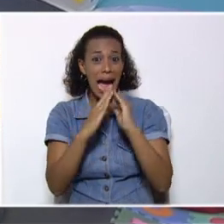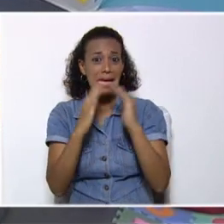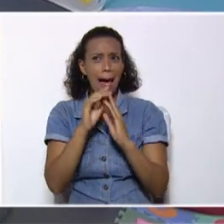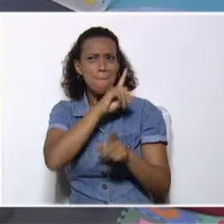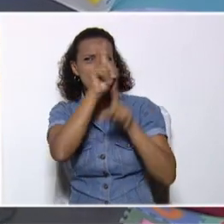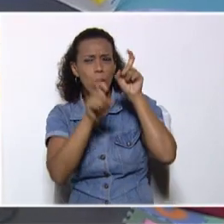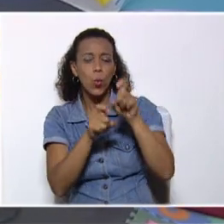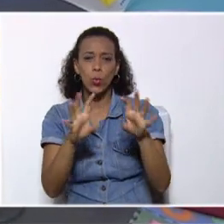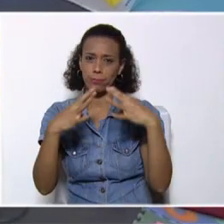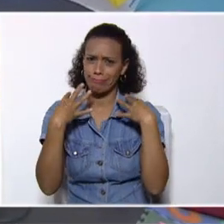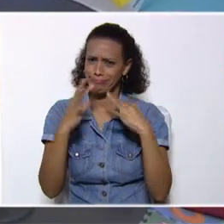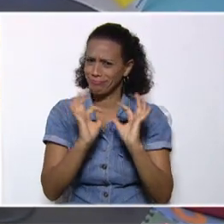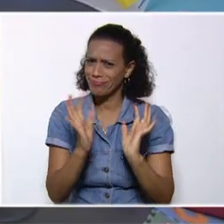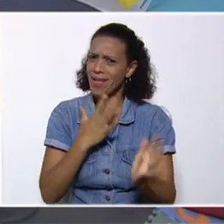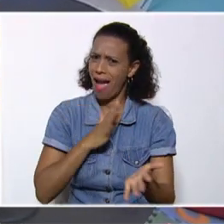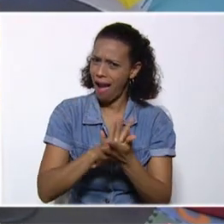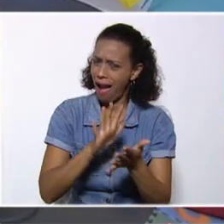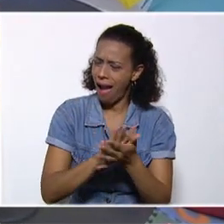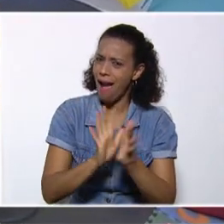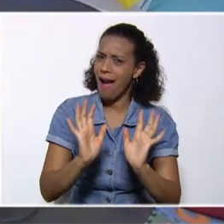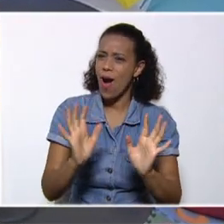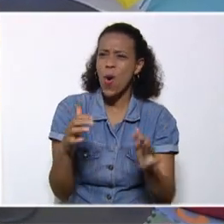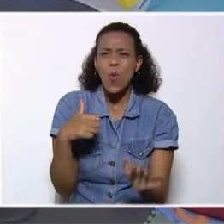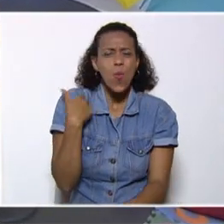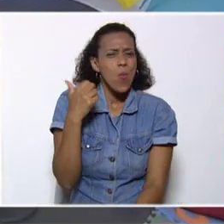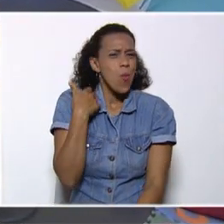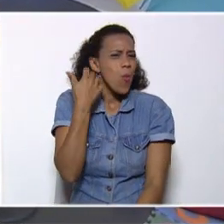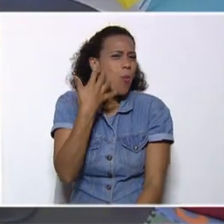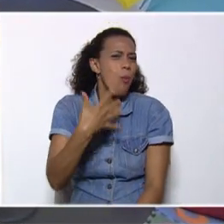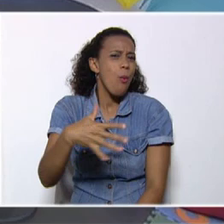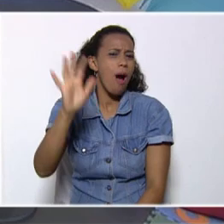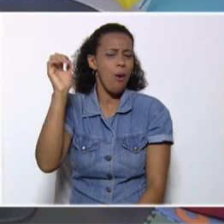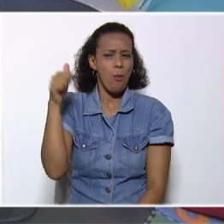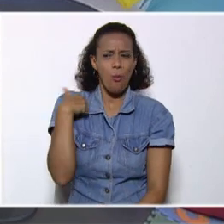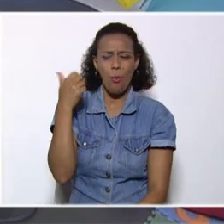acá tenemos cualquier